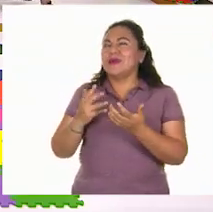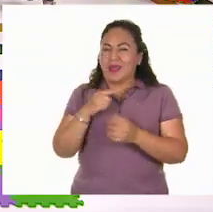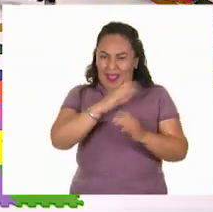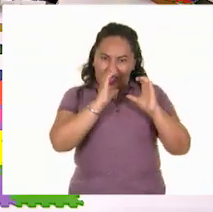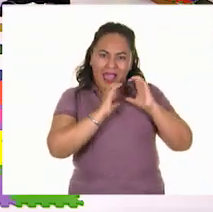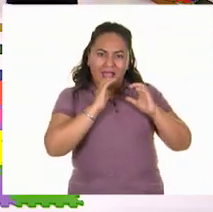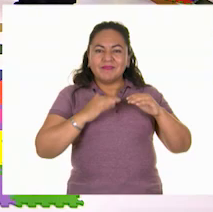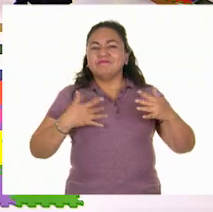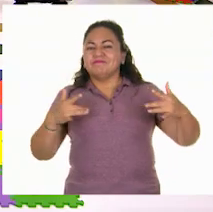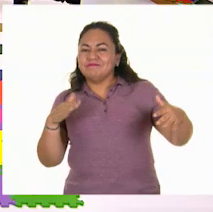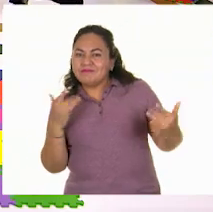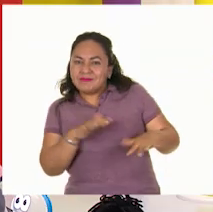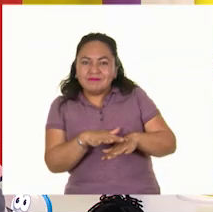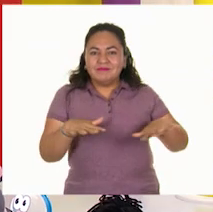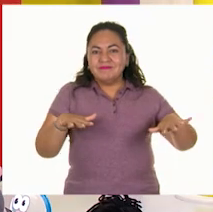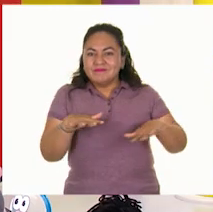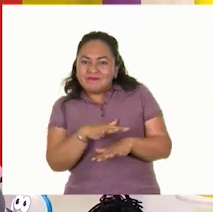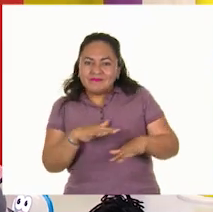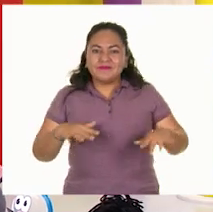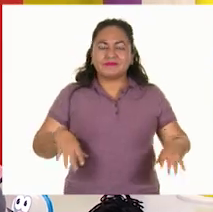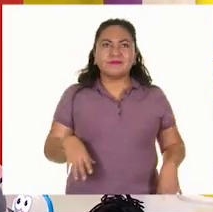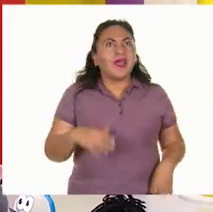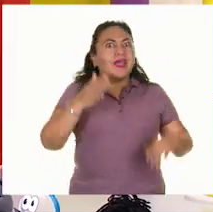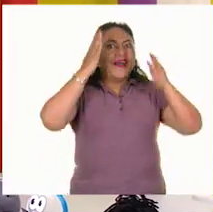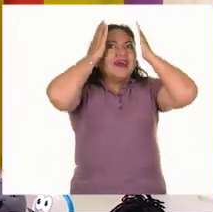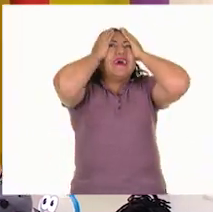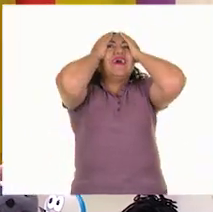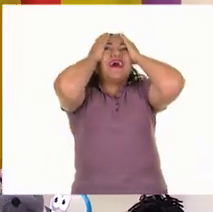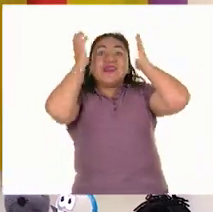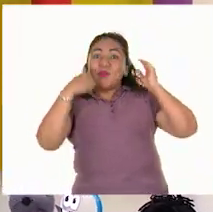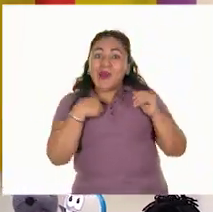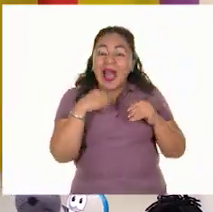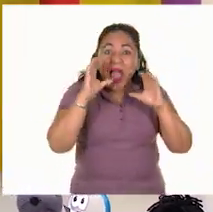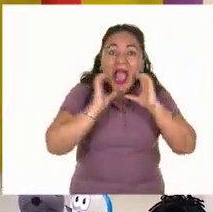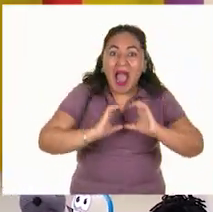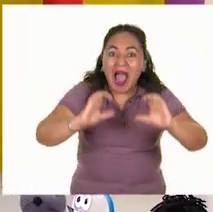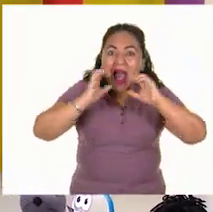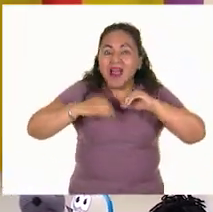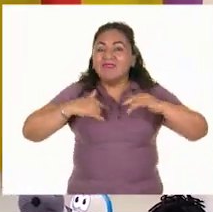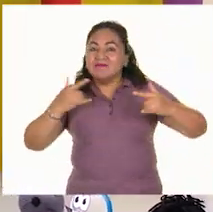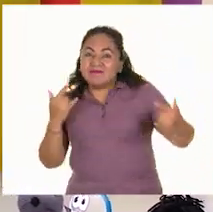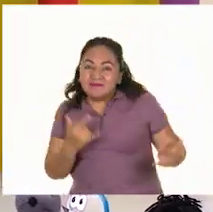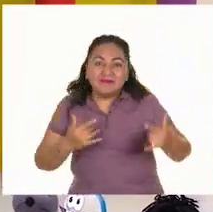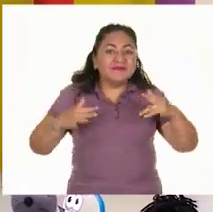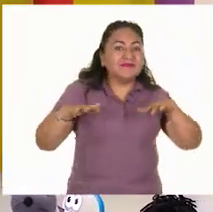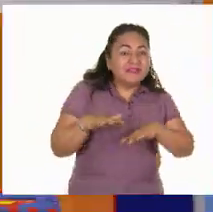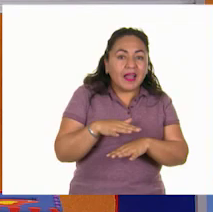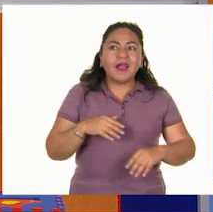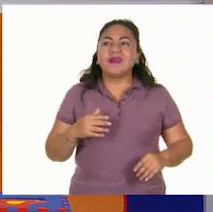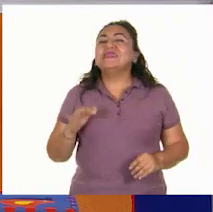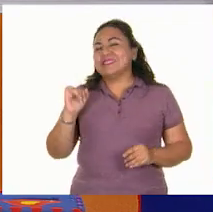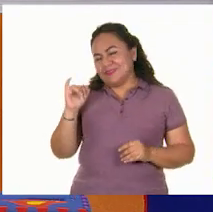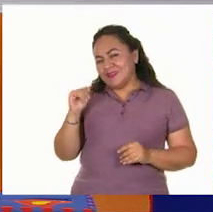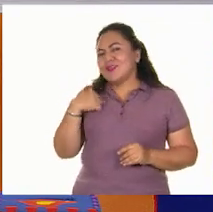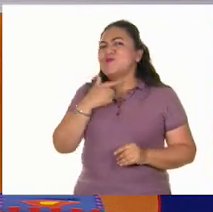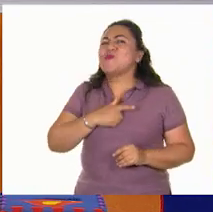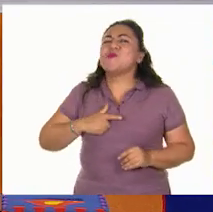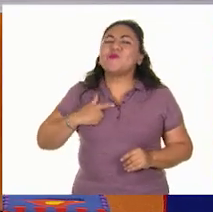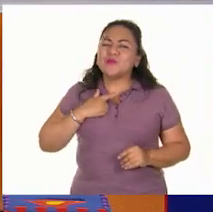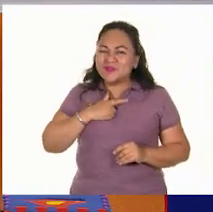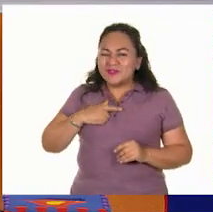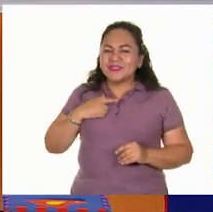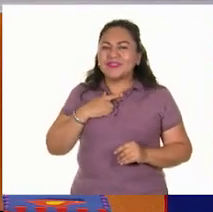ritmo de rap. ¿Que lo cante con un ritmo de rap? Es que así lo hicieron ellos y a mí me gustó